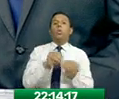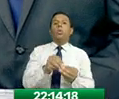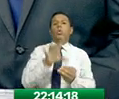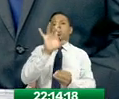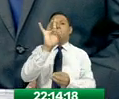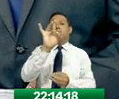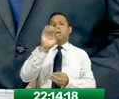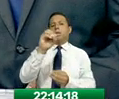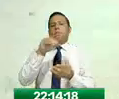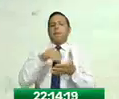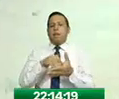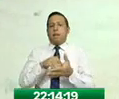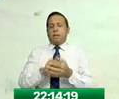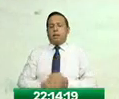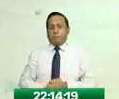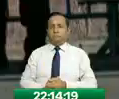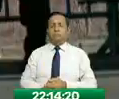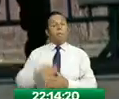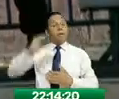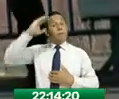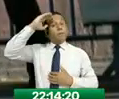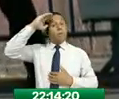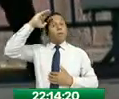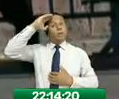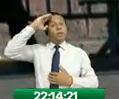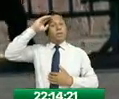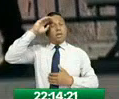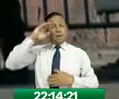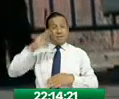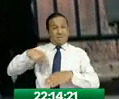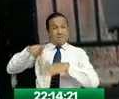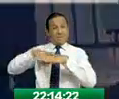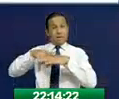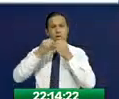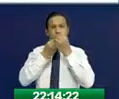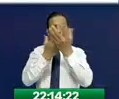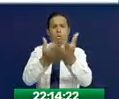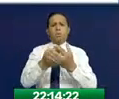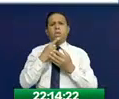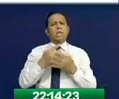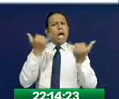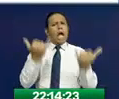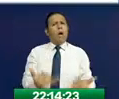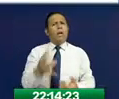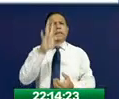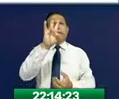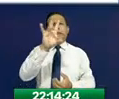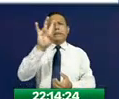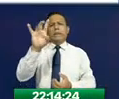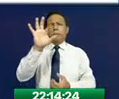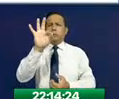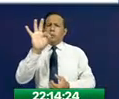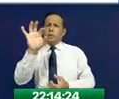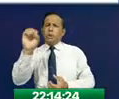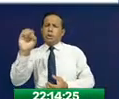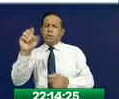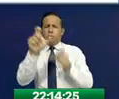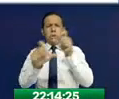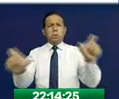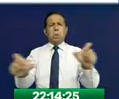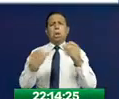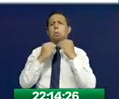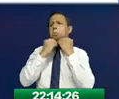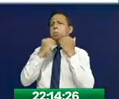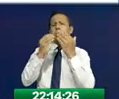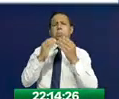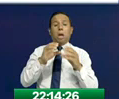queda. Los datos de la Policía Nacional precisamente muestran que a la fecha 77.953 personas han violado el toque de queda en